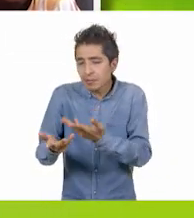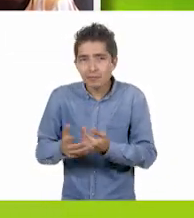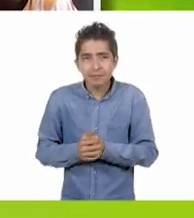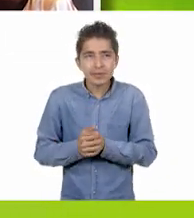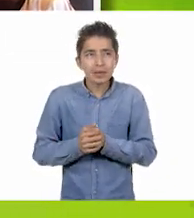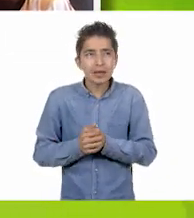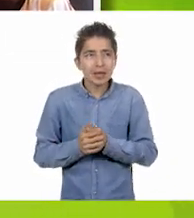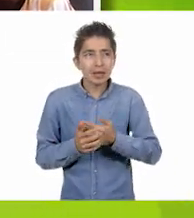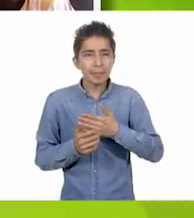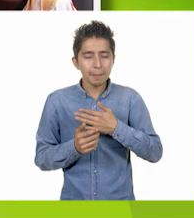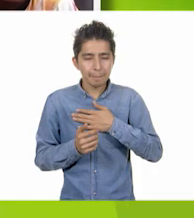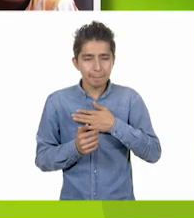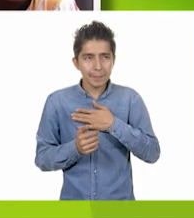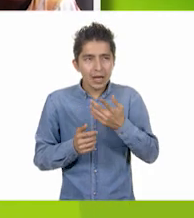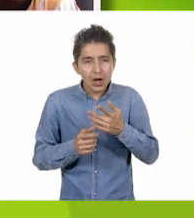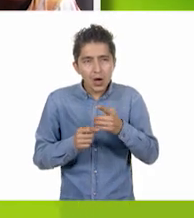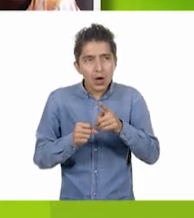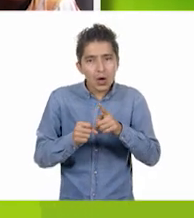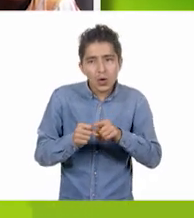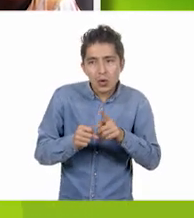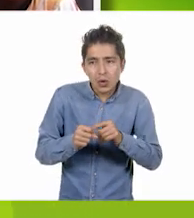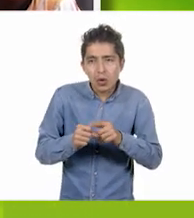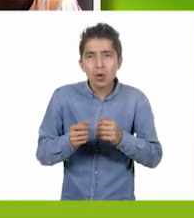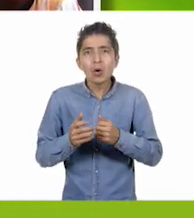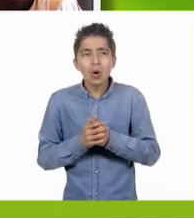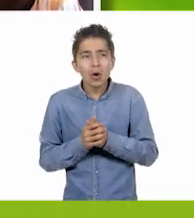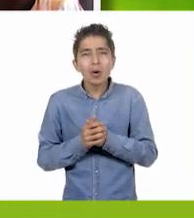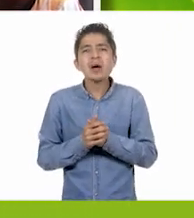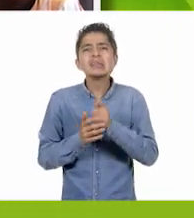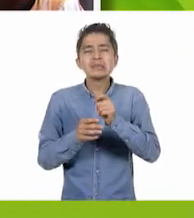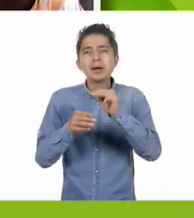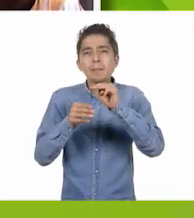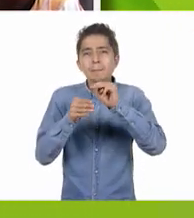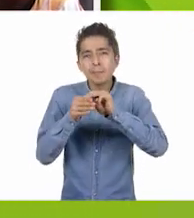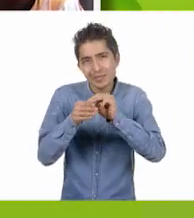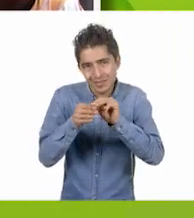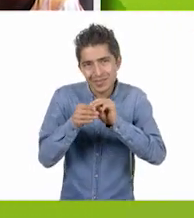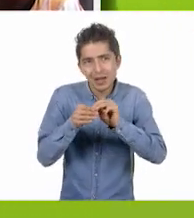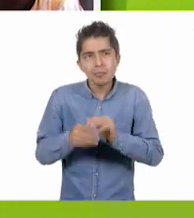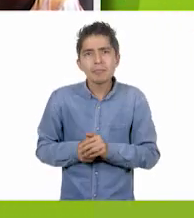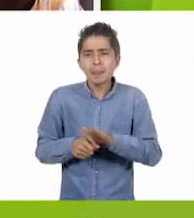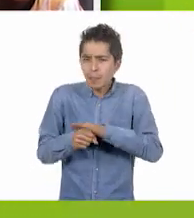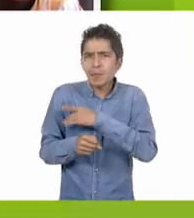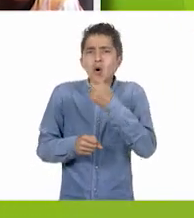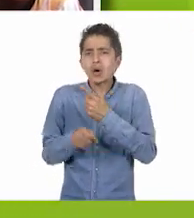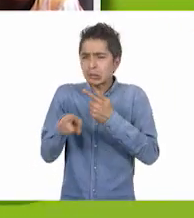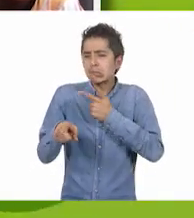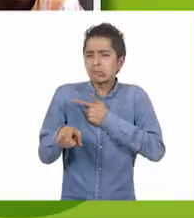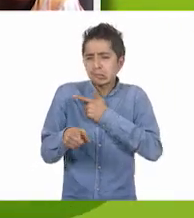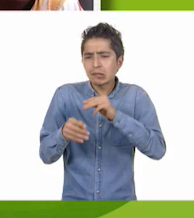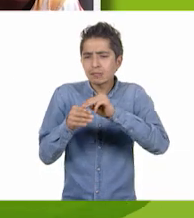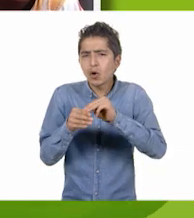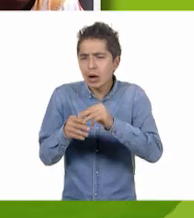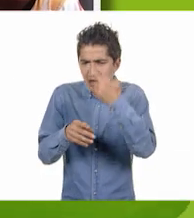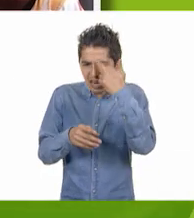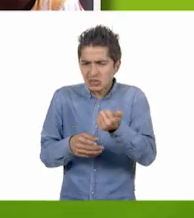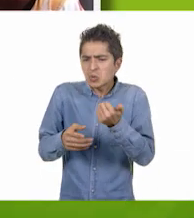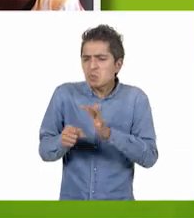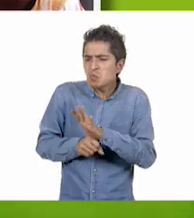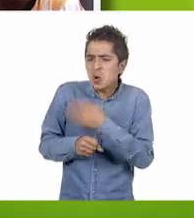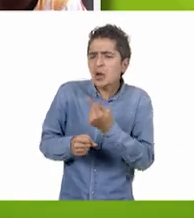Mi color favorito es el púrpura. El púrpura. ¿Y por qué? ¿Por qué te gusta? ¿Cuál es la razón?